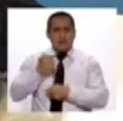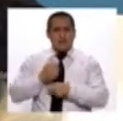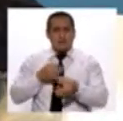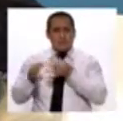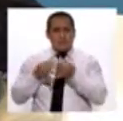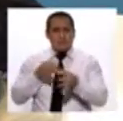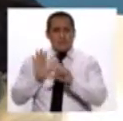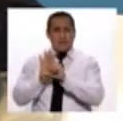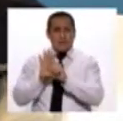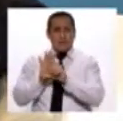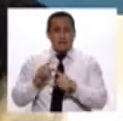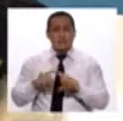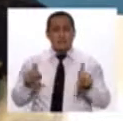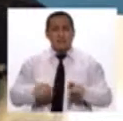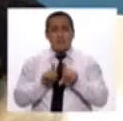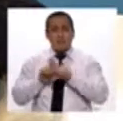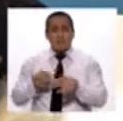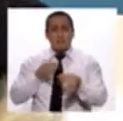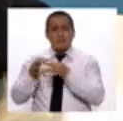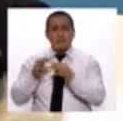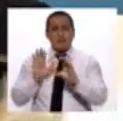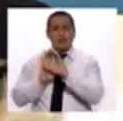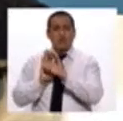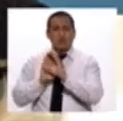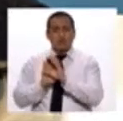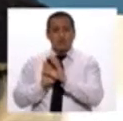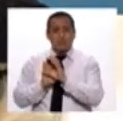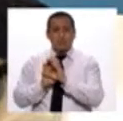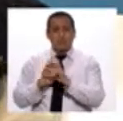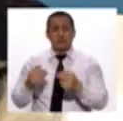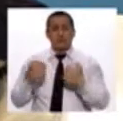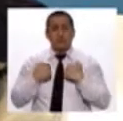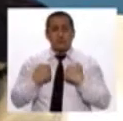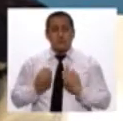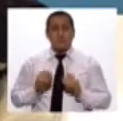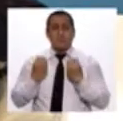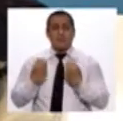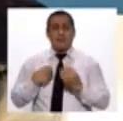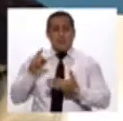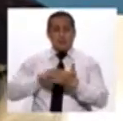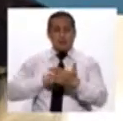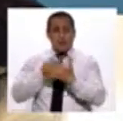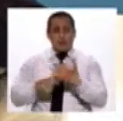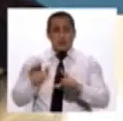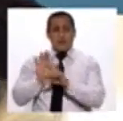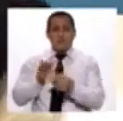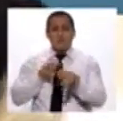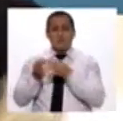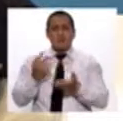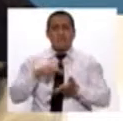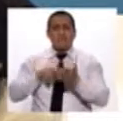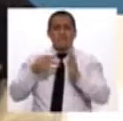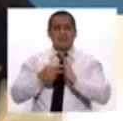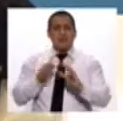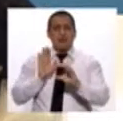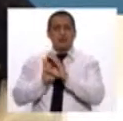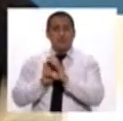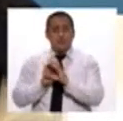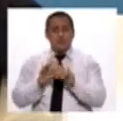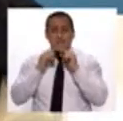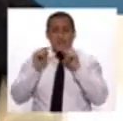interpretación legislativa, es una tarea de interpretación de la Constitución. Yo para deponer una ley tengo que decir qué cosa es